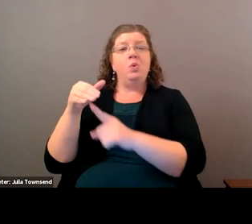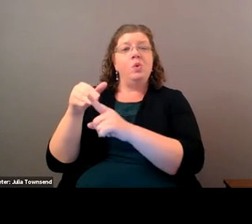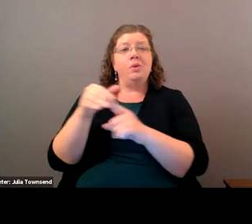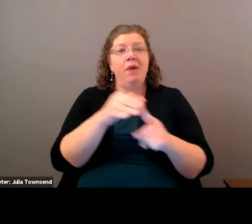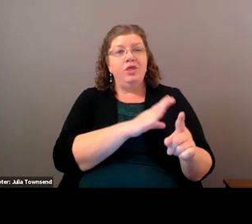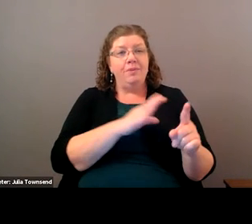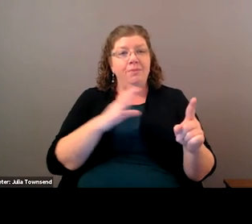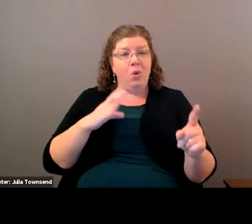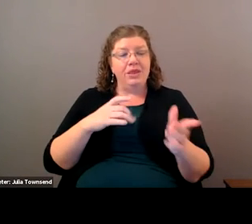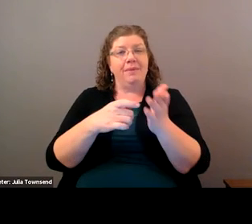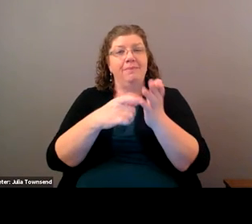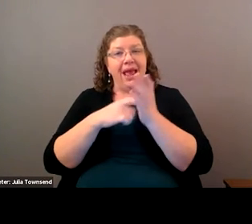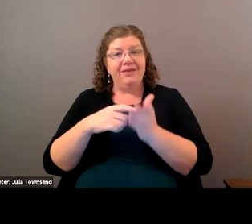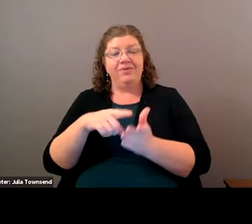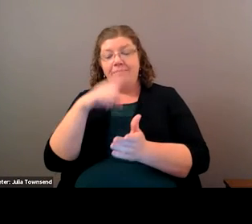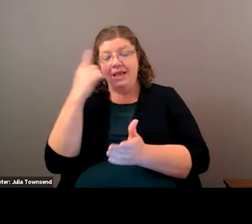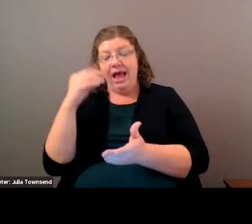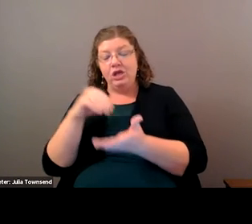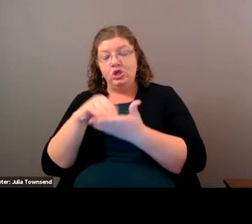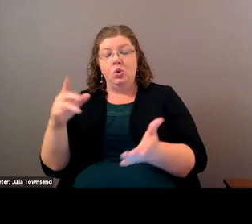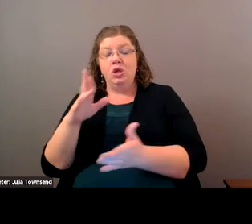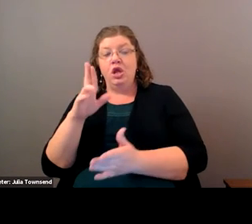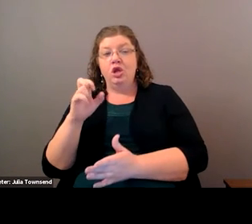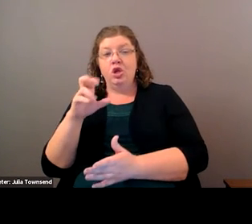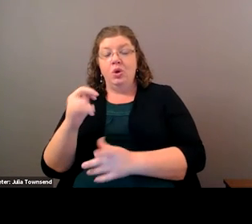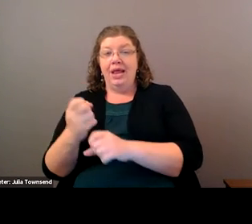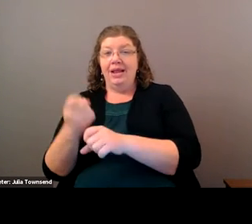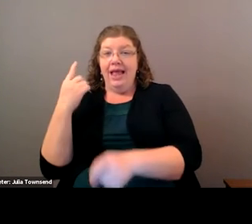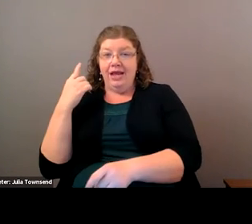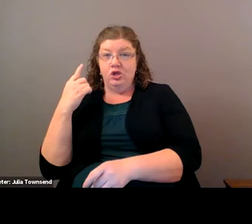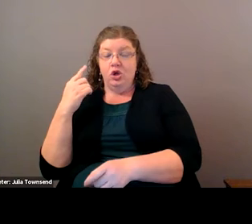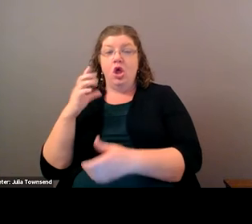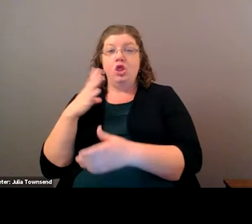Hoy en día, en el aniversario de la muerte de George